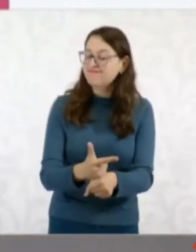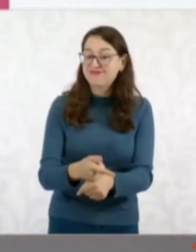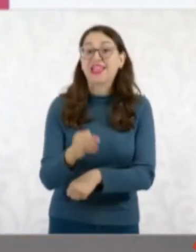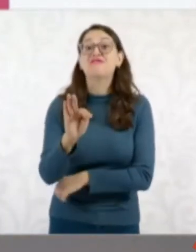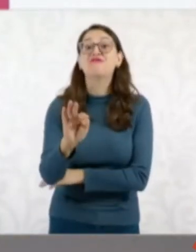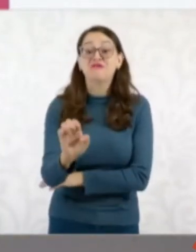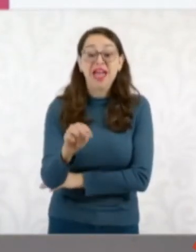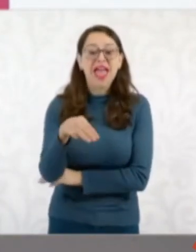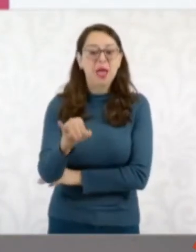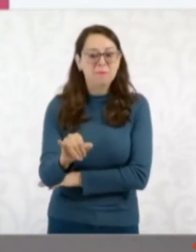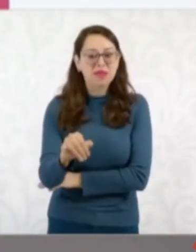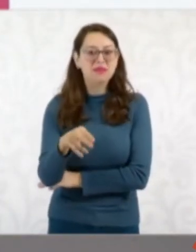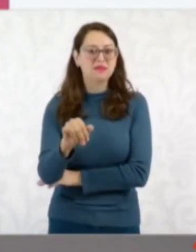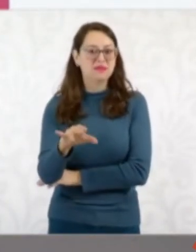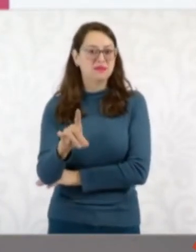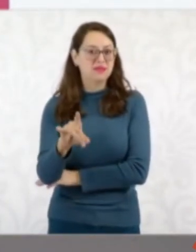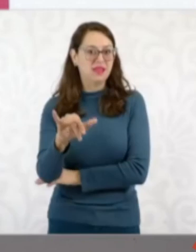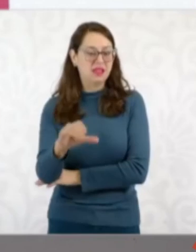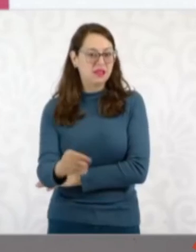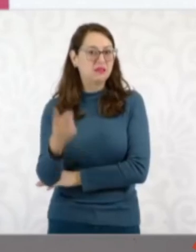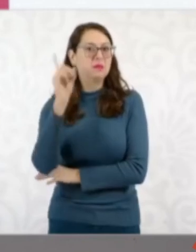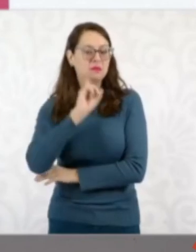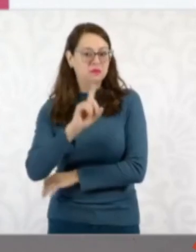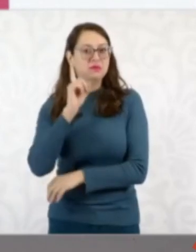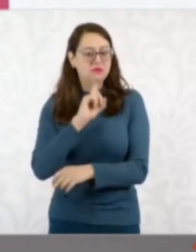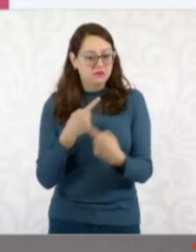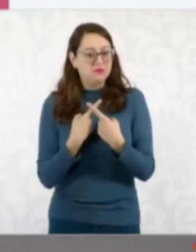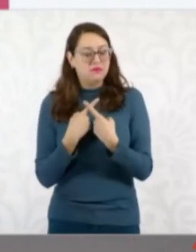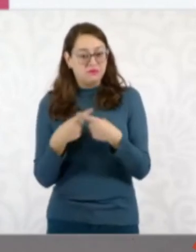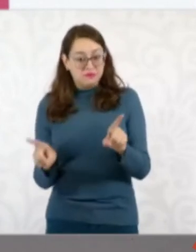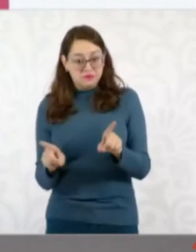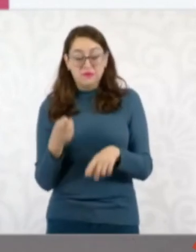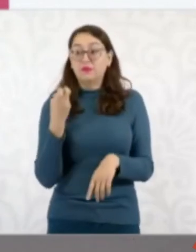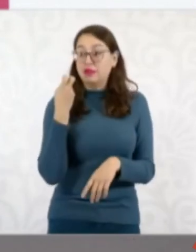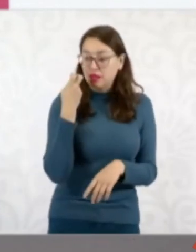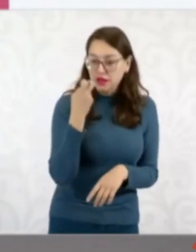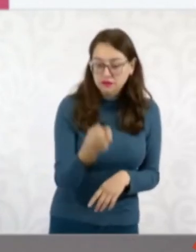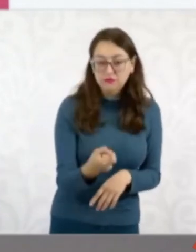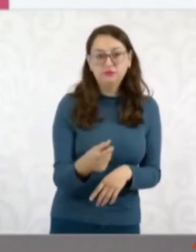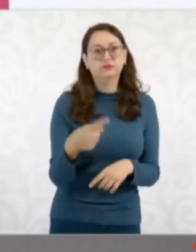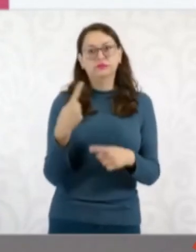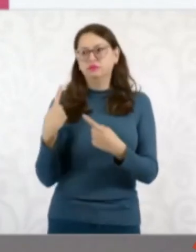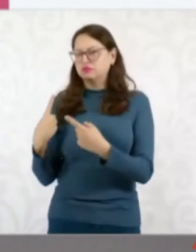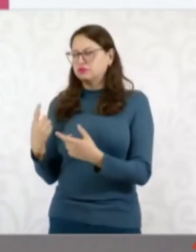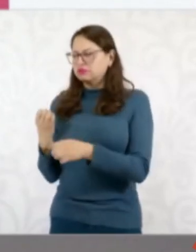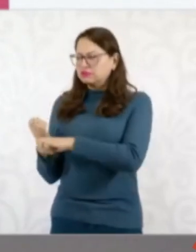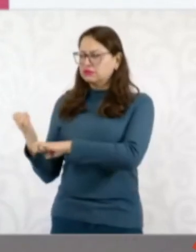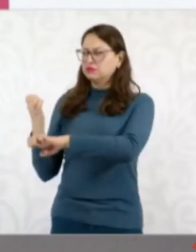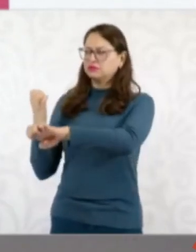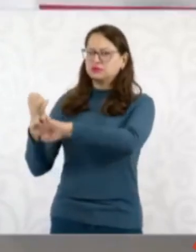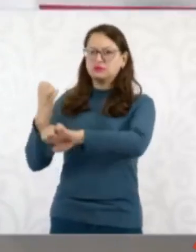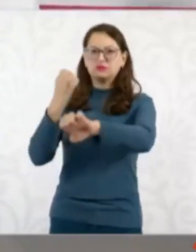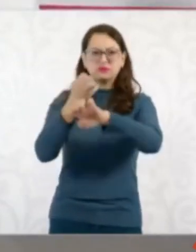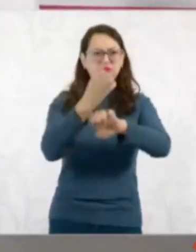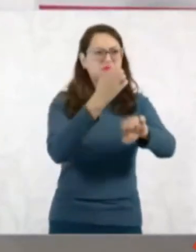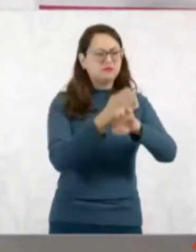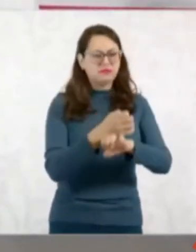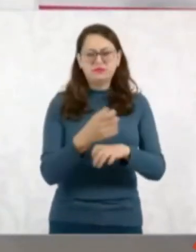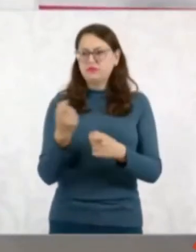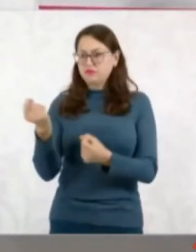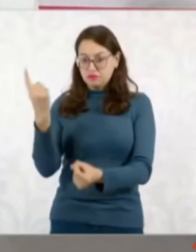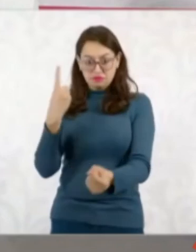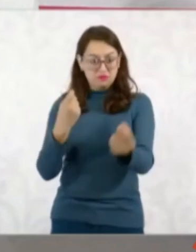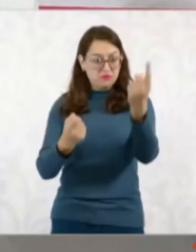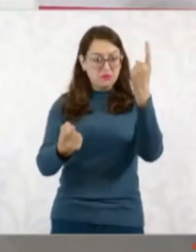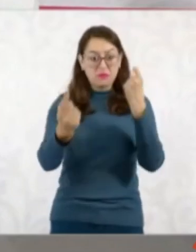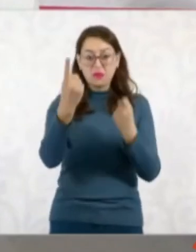no cuentan con protocolos de actuación homologados y obligatorios para investigar y perseguir el feminicidio como